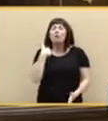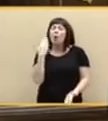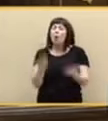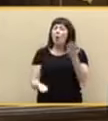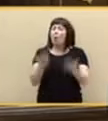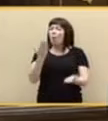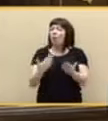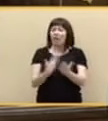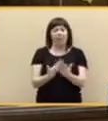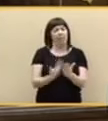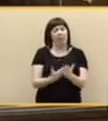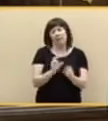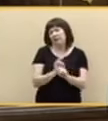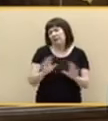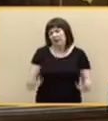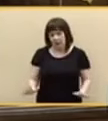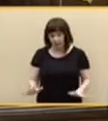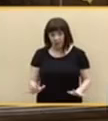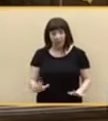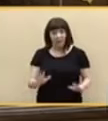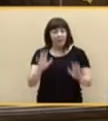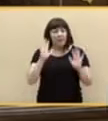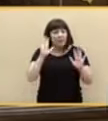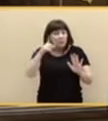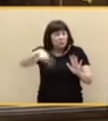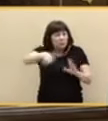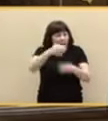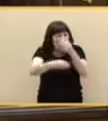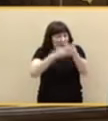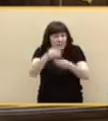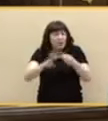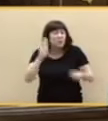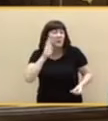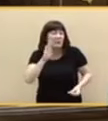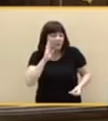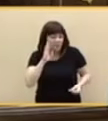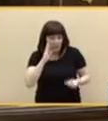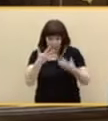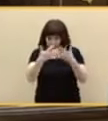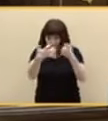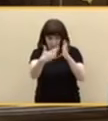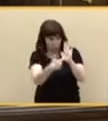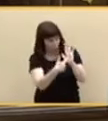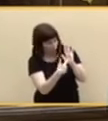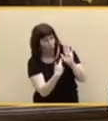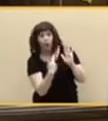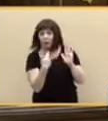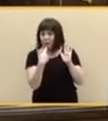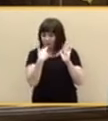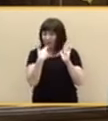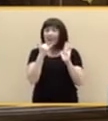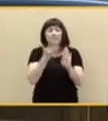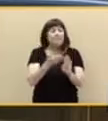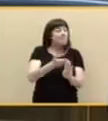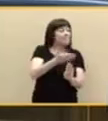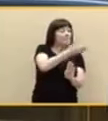actividad delictiva, desarrollada en los términos como se deja constancia en diversos pasajes de esta